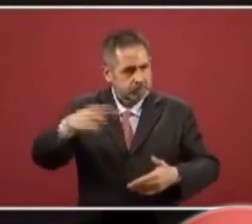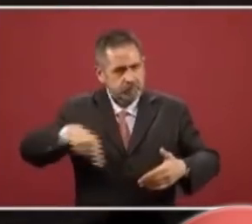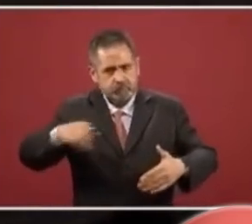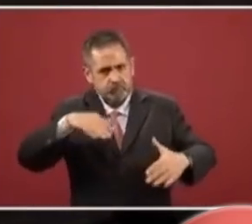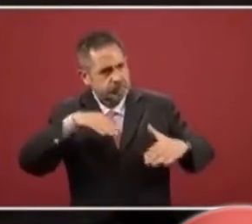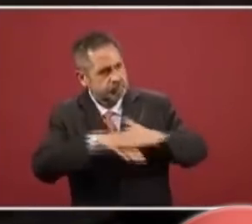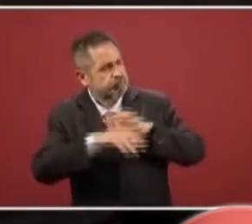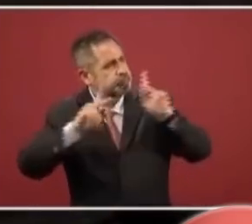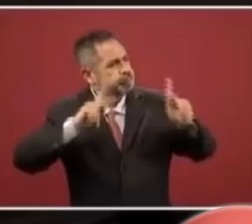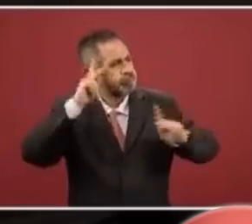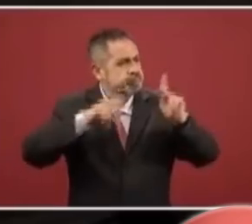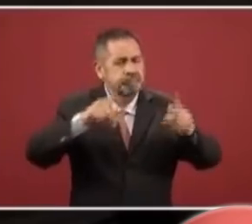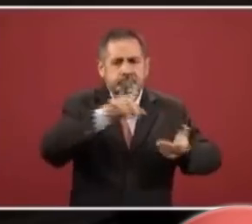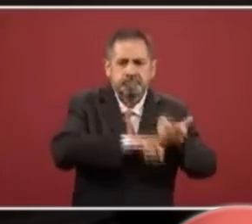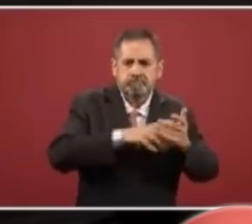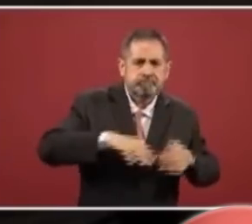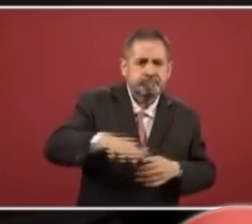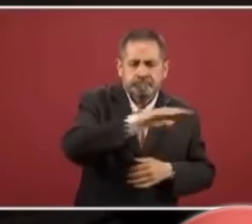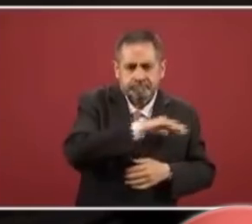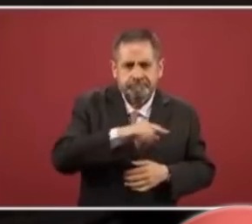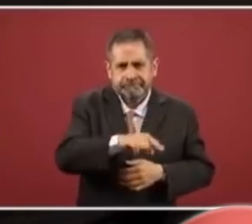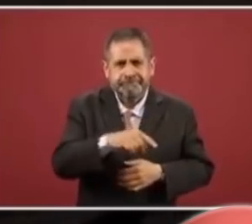ustedes visiten la Intendencia,